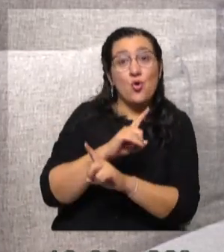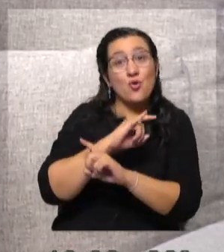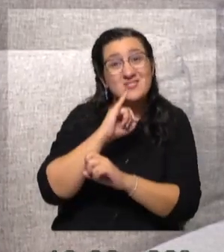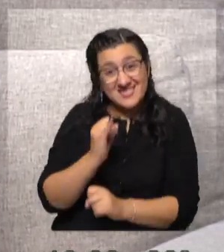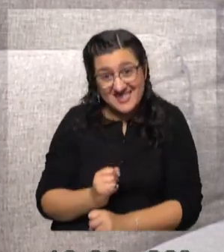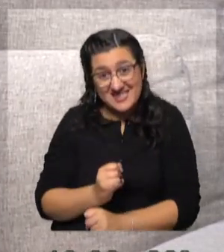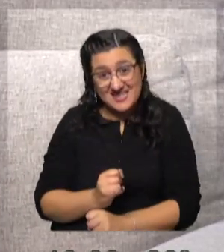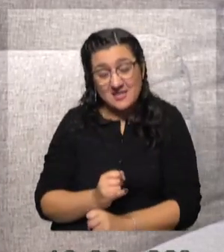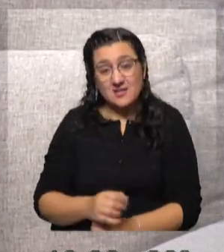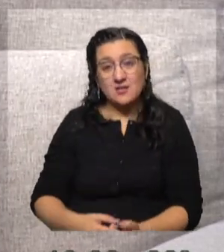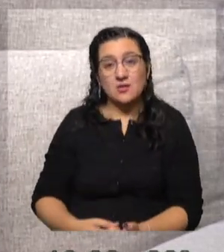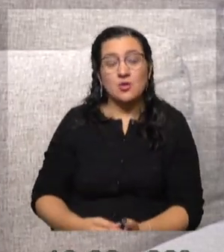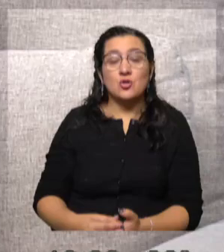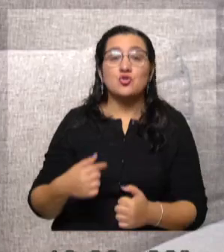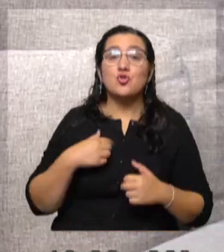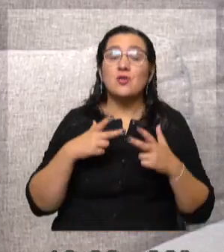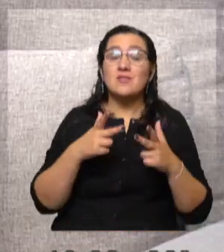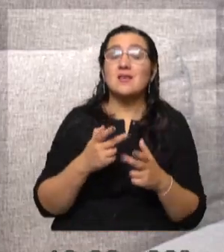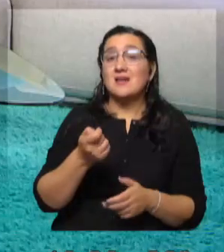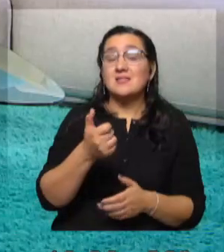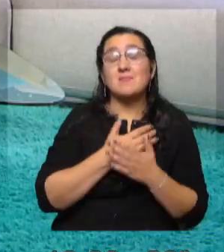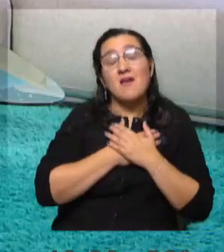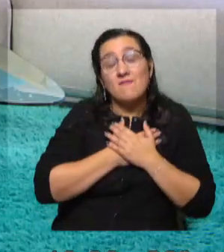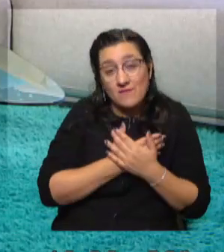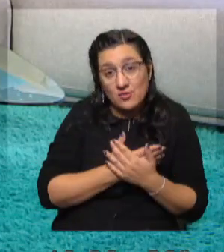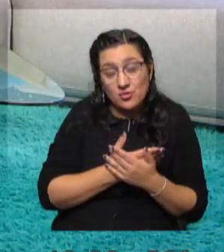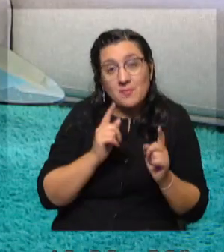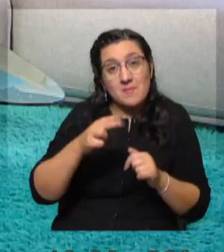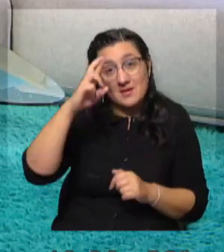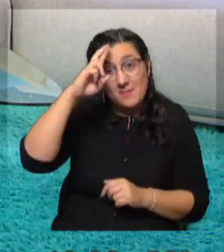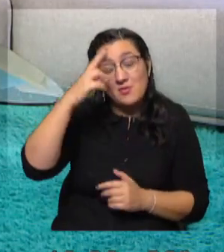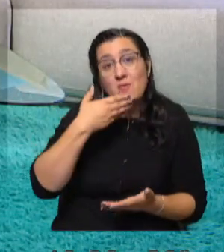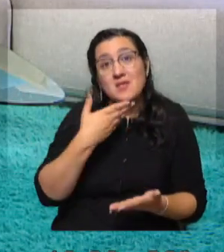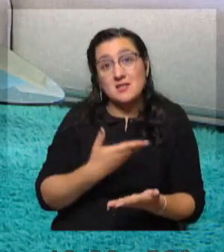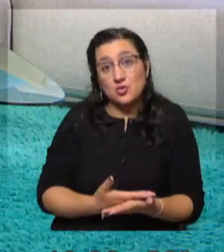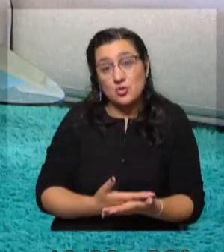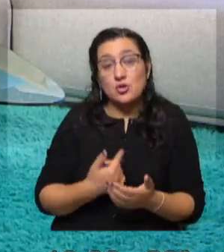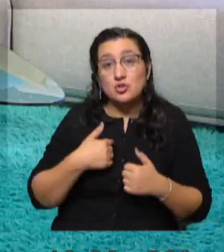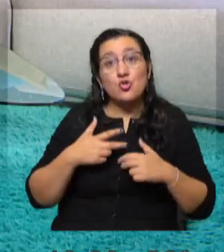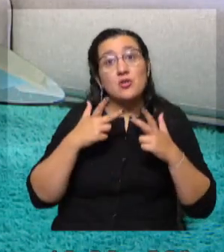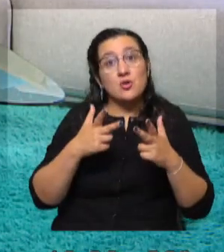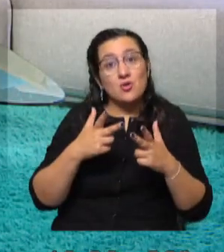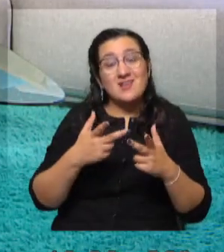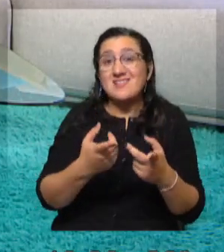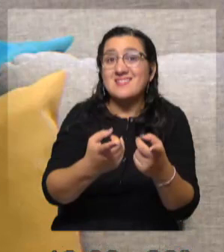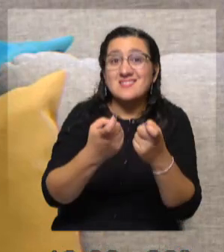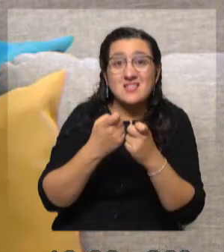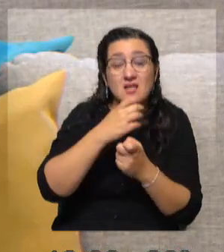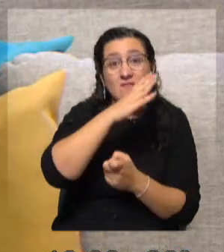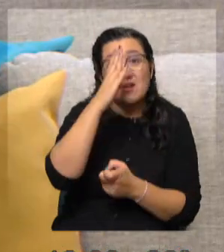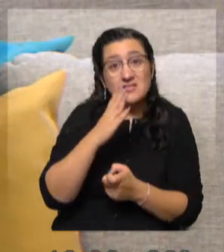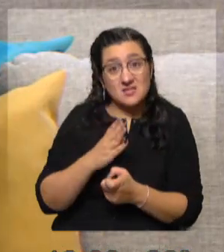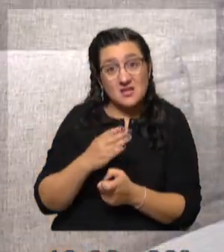que acabo de decir esto de de de mi afecto y Y por supuesto mi respeto y admiración digo que es imprescindible que en Brasil